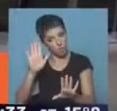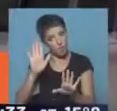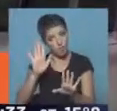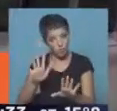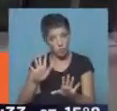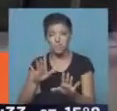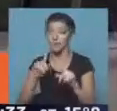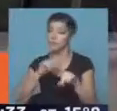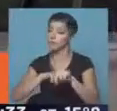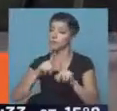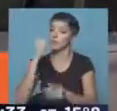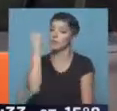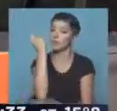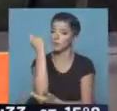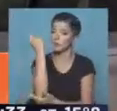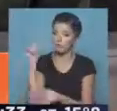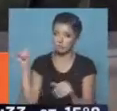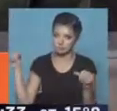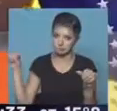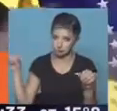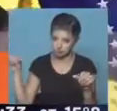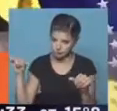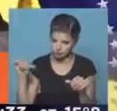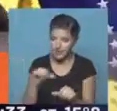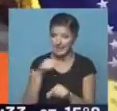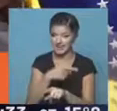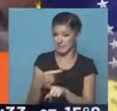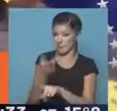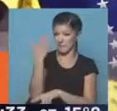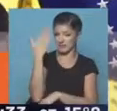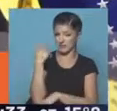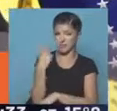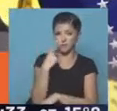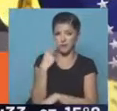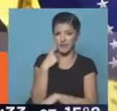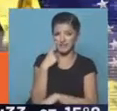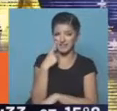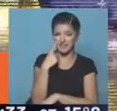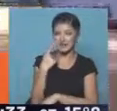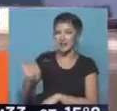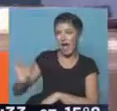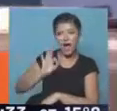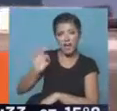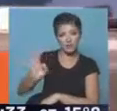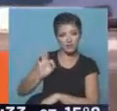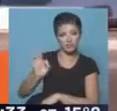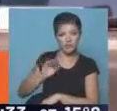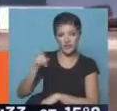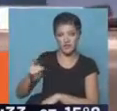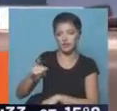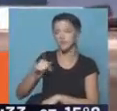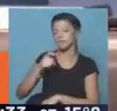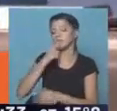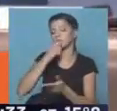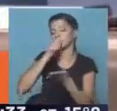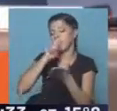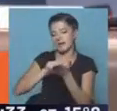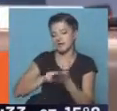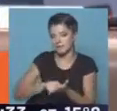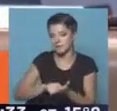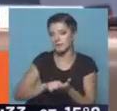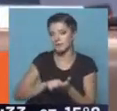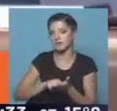la economía. Esta semana se conocieron datos y hacía muchos años, yo no tengo la estadística